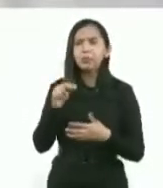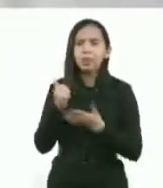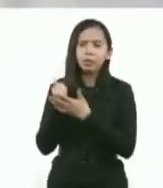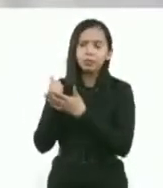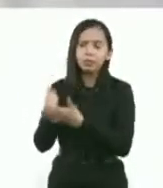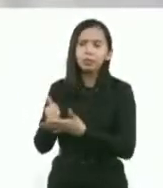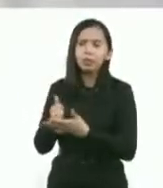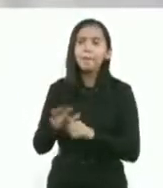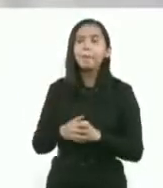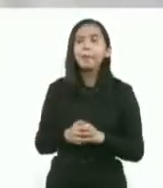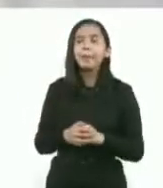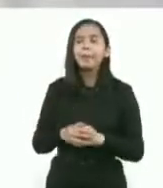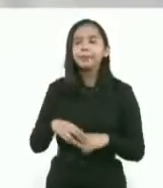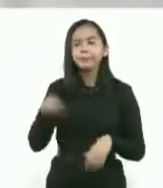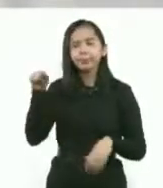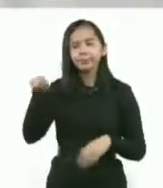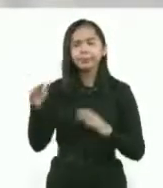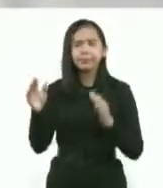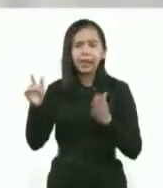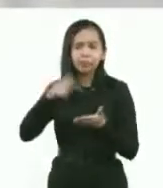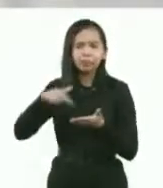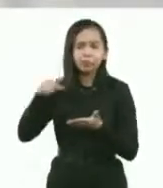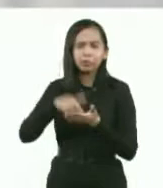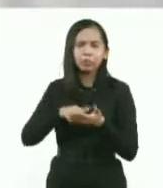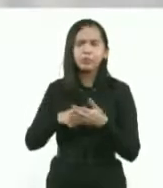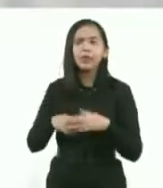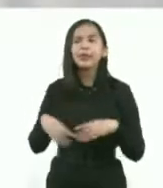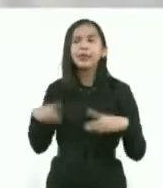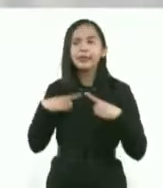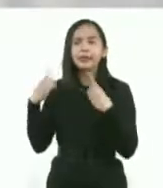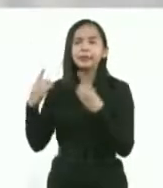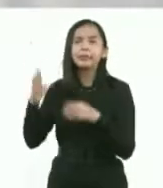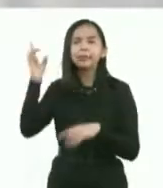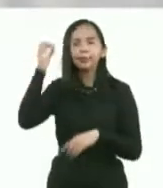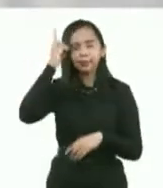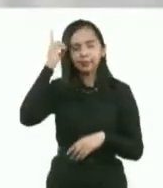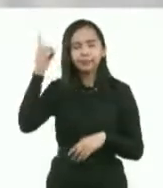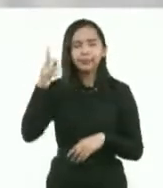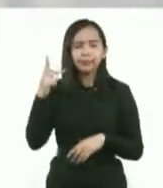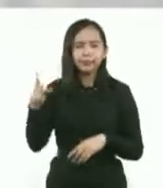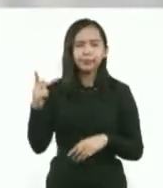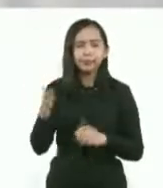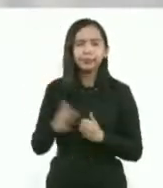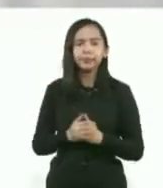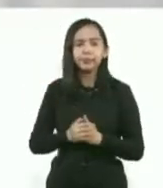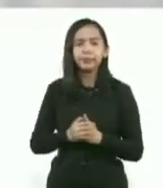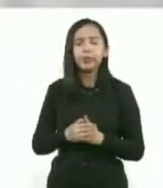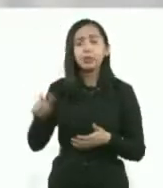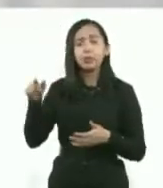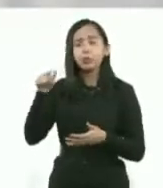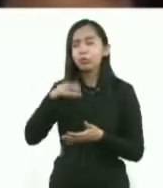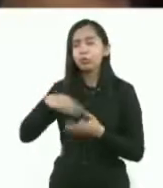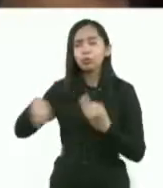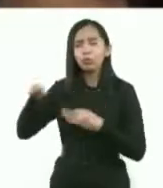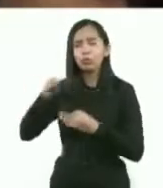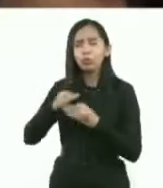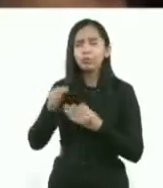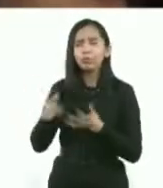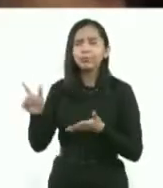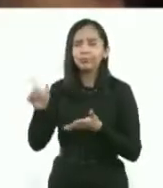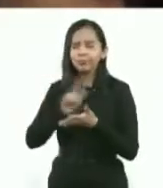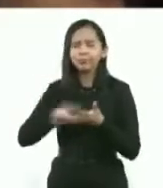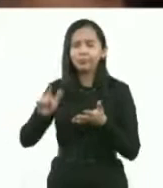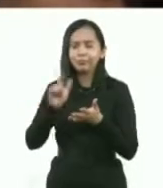propiedad, se recupera y posteriormente se avanza en el juicio, todo evidentemente de manera legal. Hay un